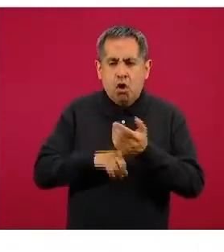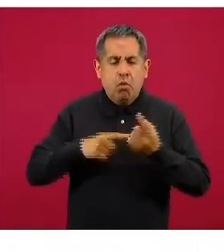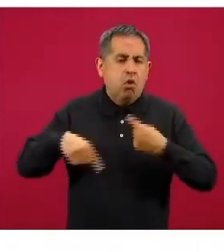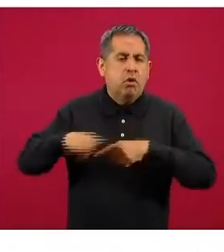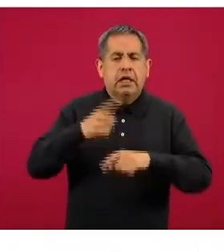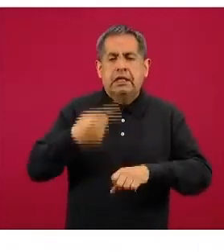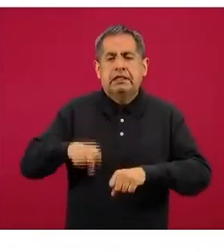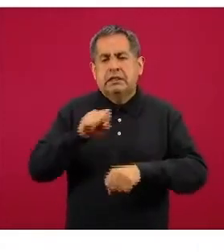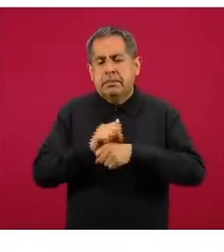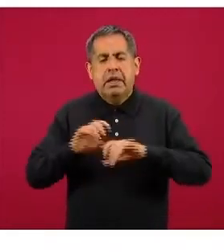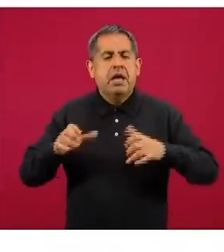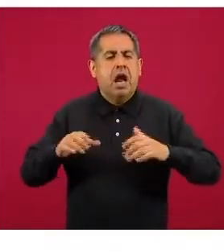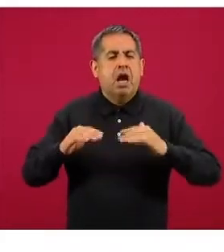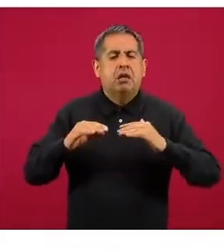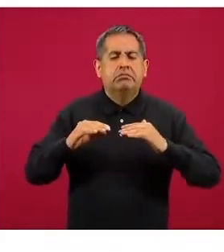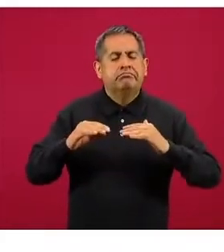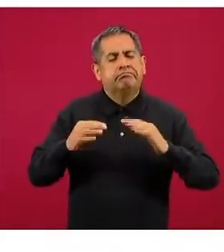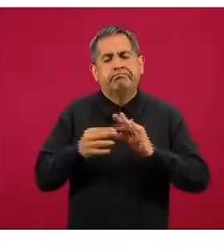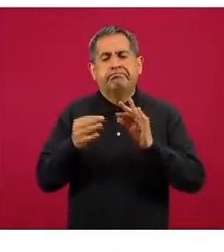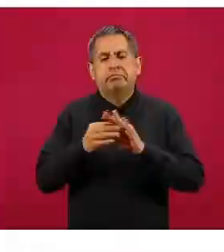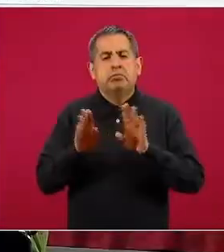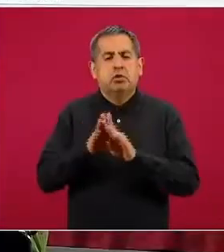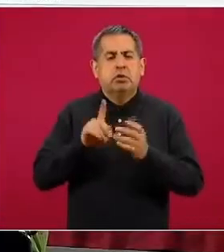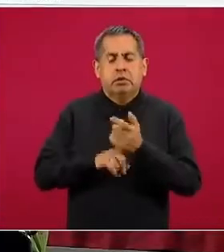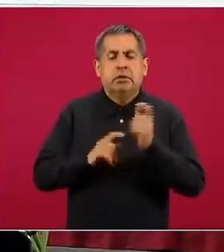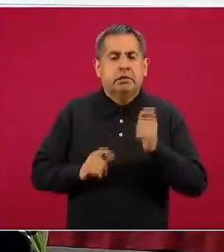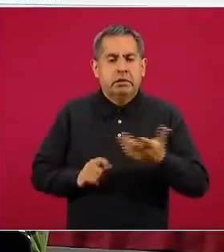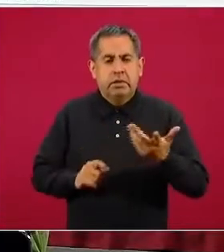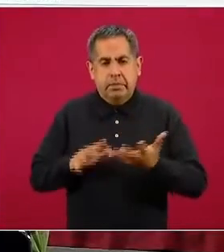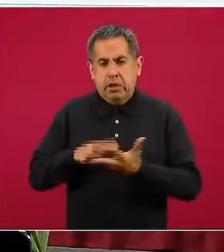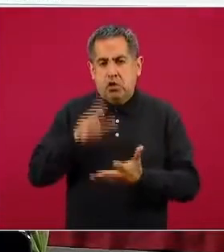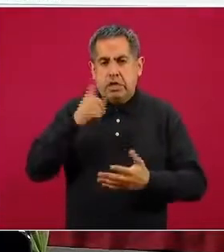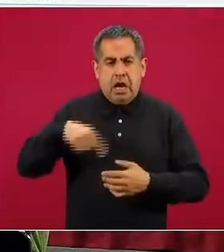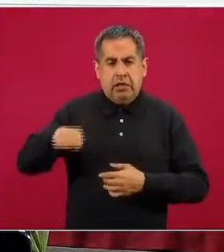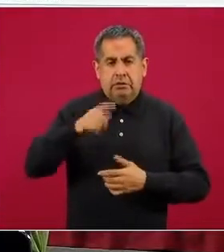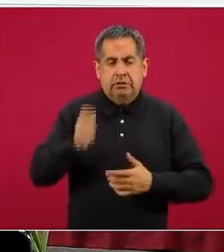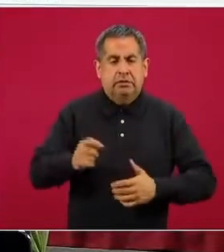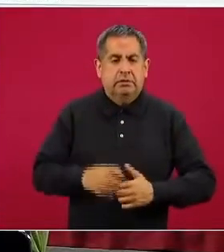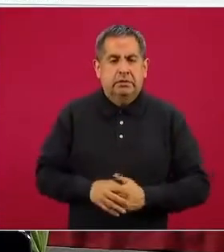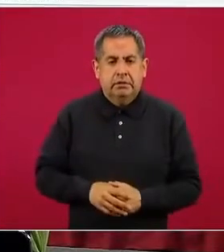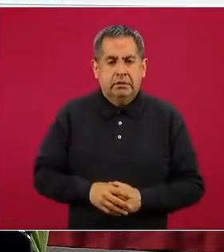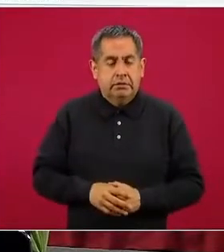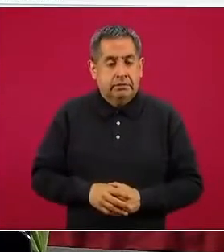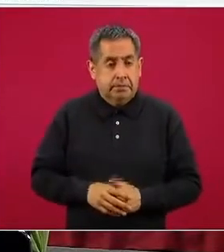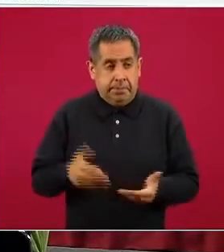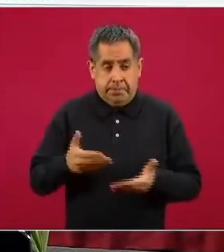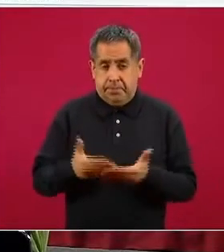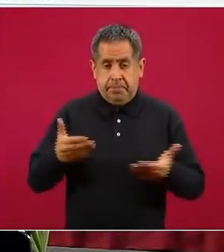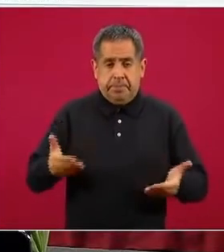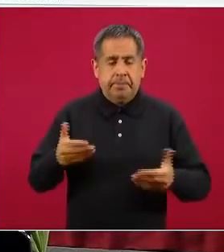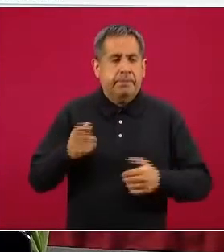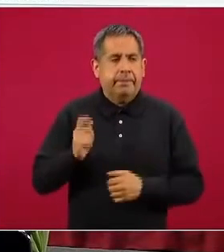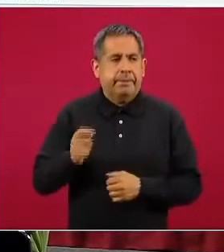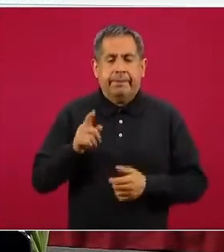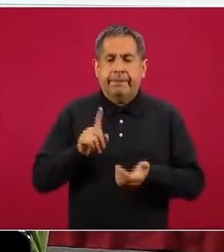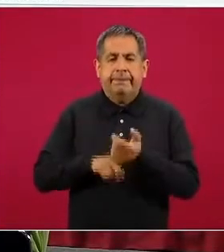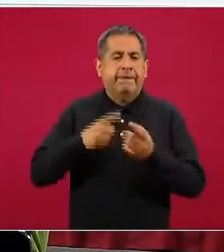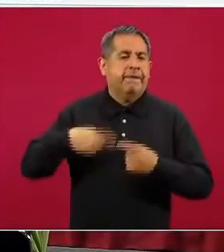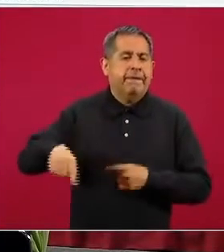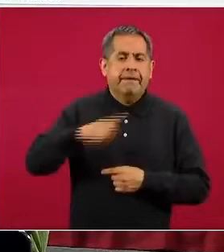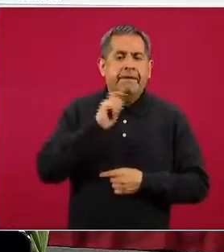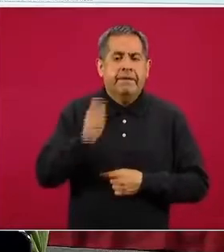la semana epidemiológica en la que tuvimos la mayoría de defunciones. Y ahora, en la siguiente